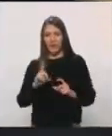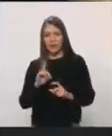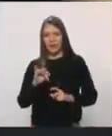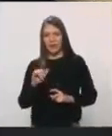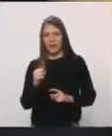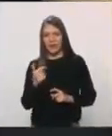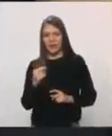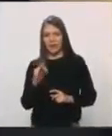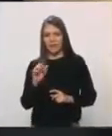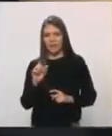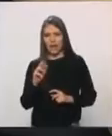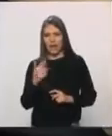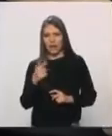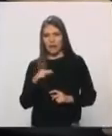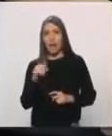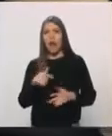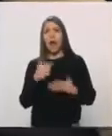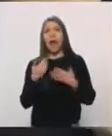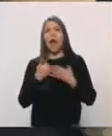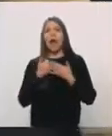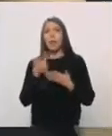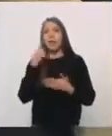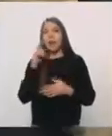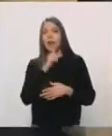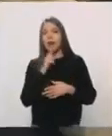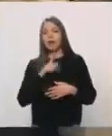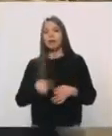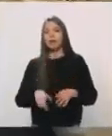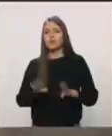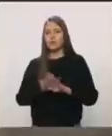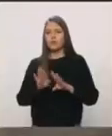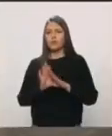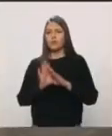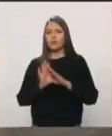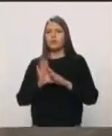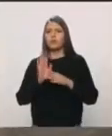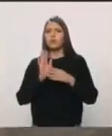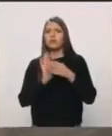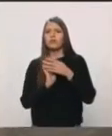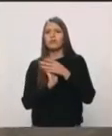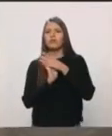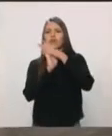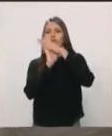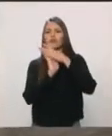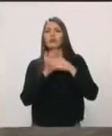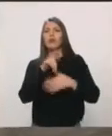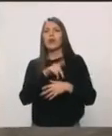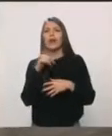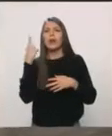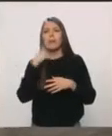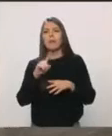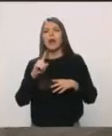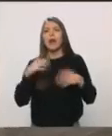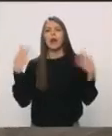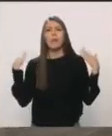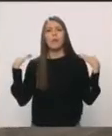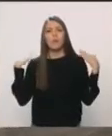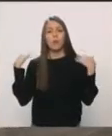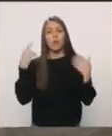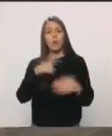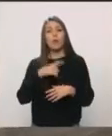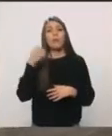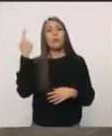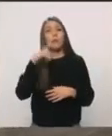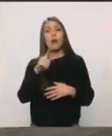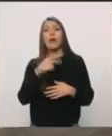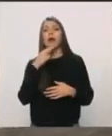a la respiración, empuje a sus pulmones, para que el aire que todavía quede en esos pulmones, por la presión a la hora de ser comprimido, nos ayude